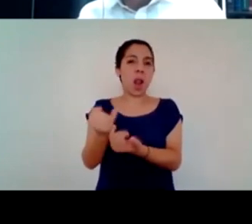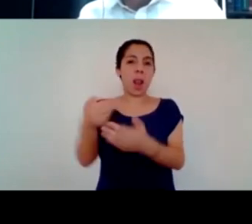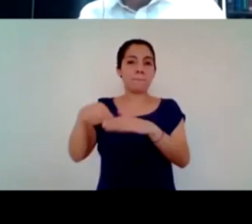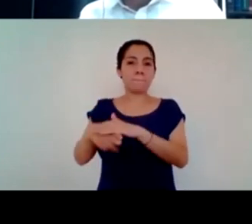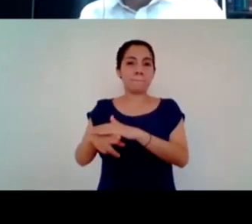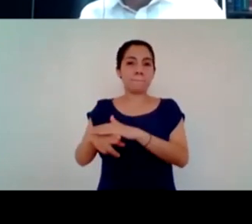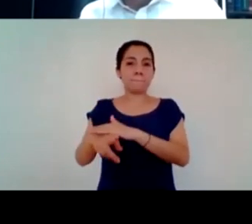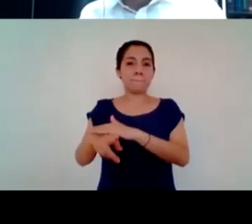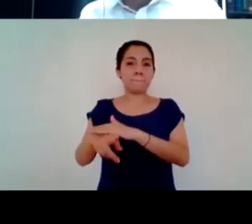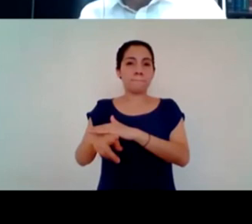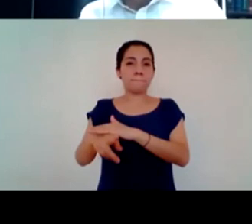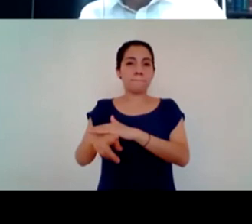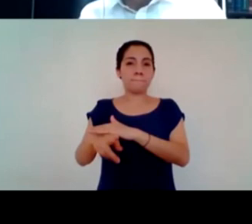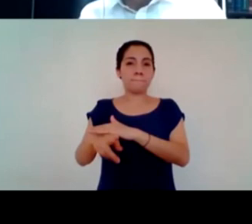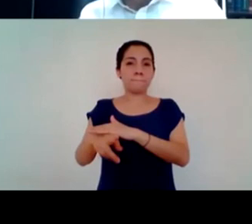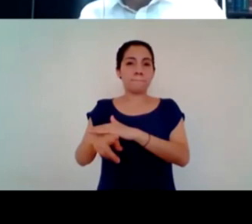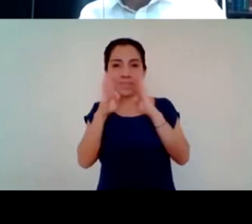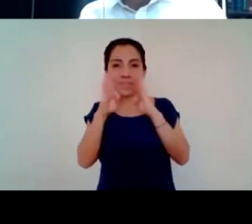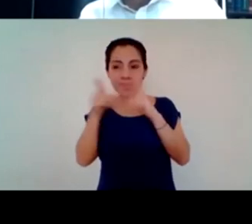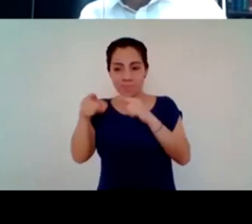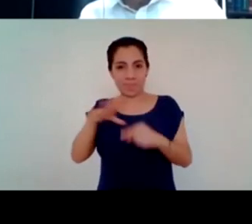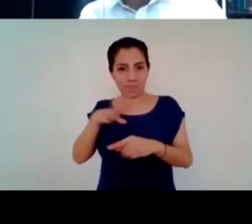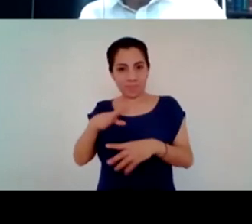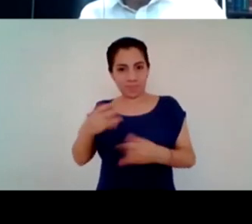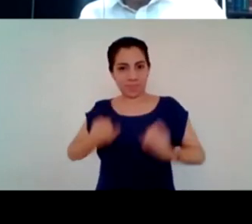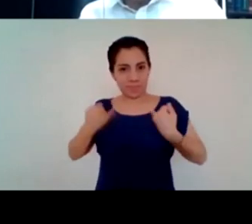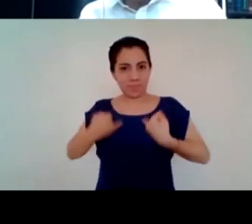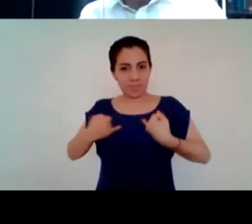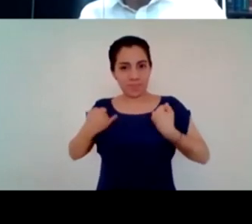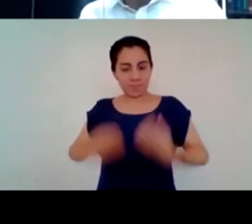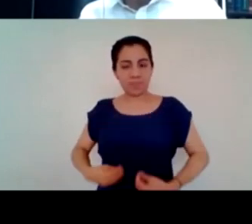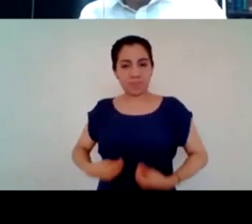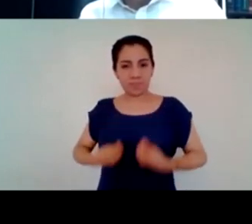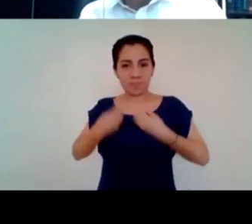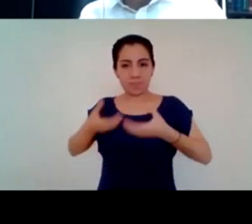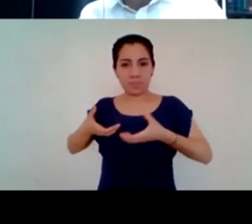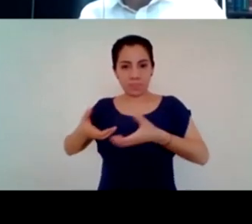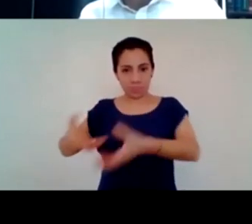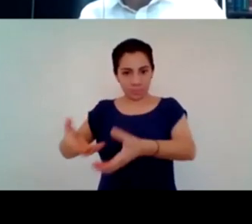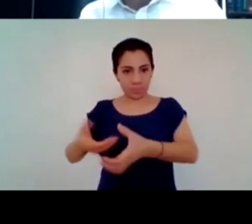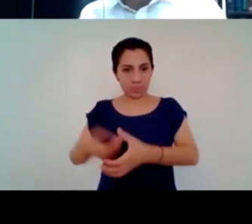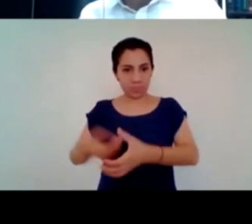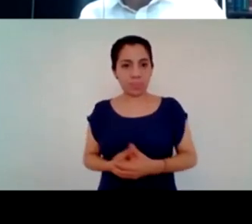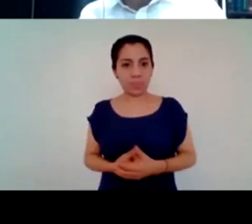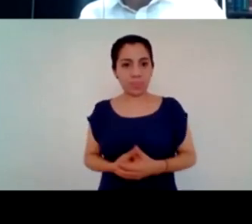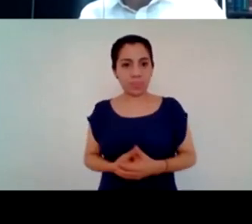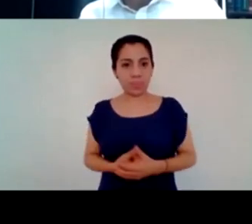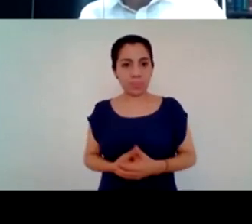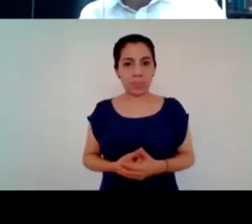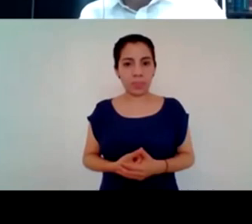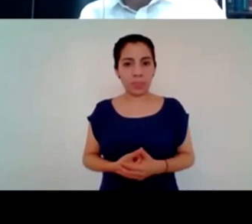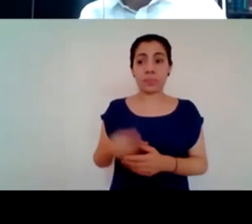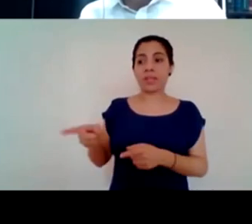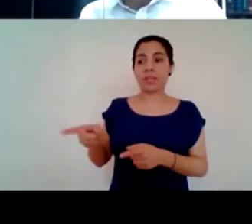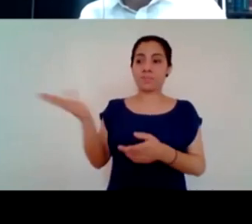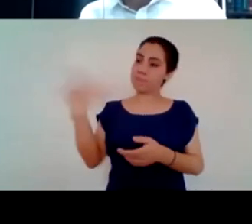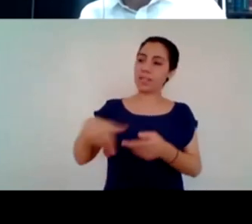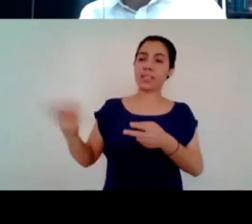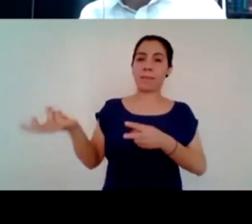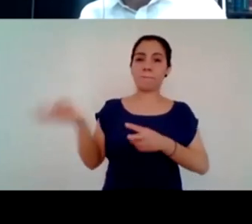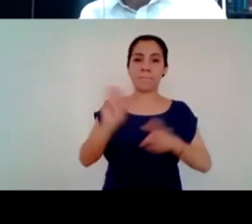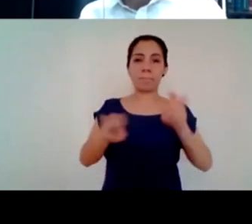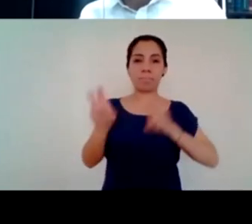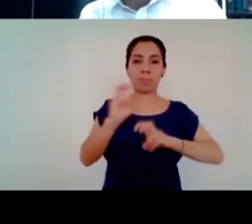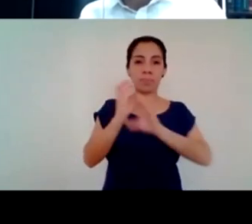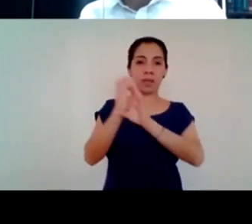chavos que viven en condición de calle, que ya son tercera generación de haber nacido en la calle, los trepaban en un camión y se los llevaban a